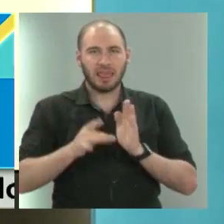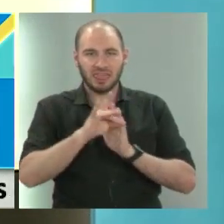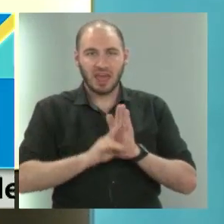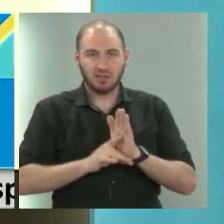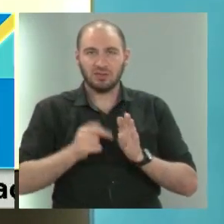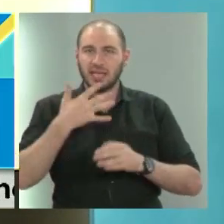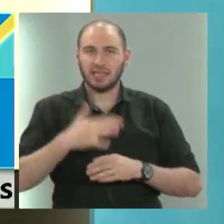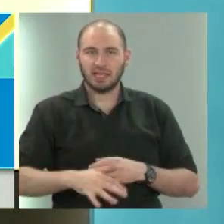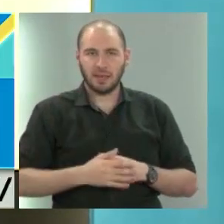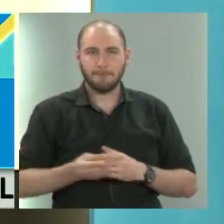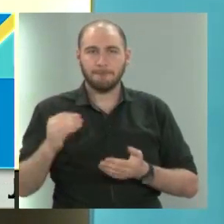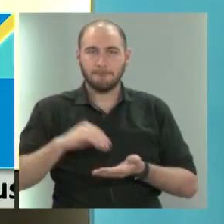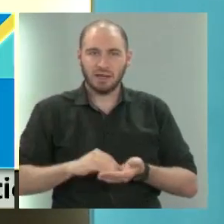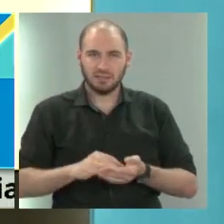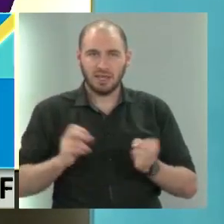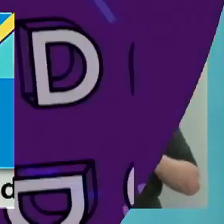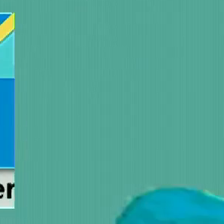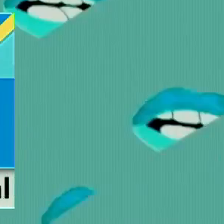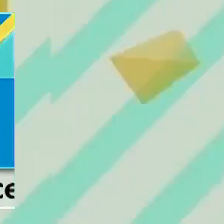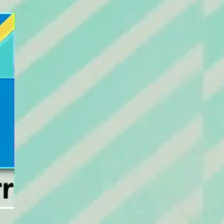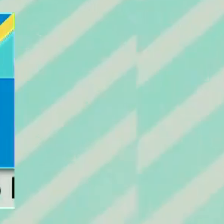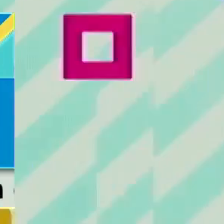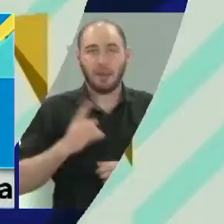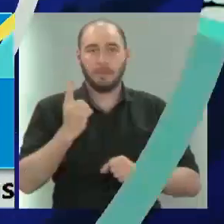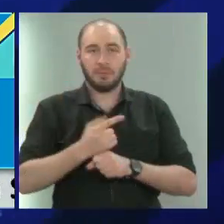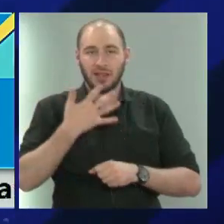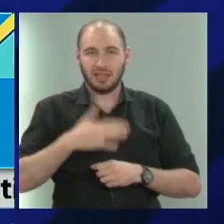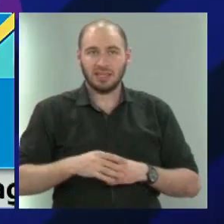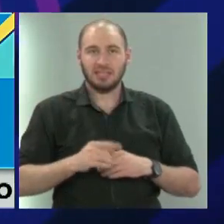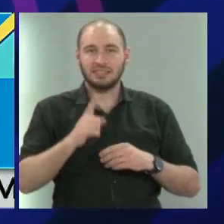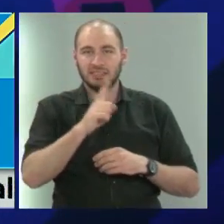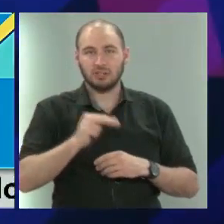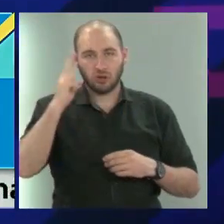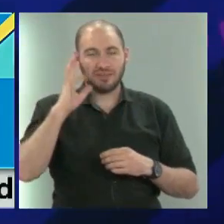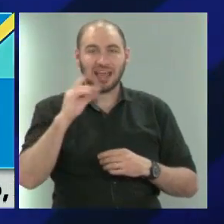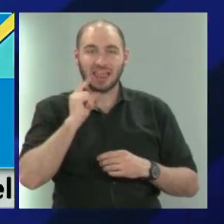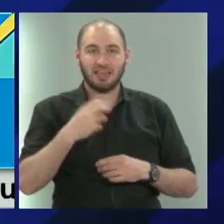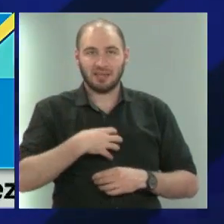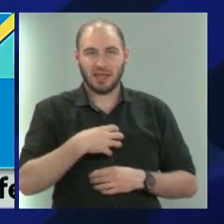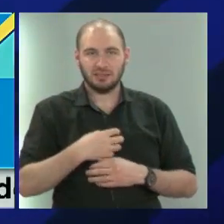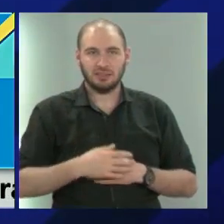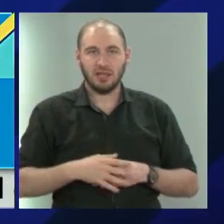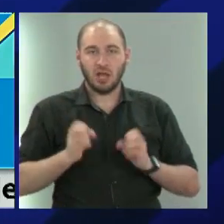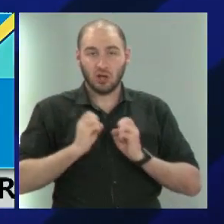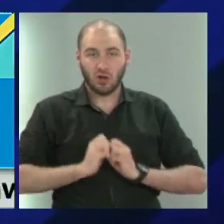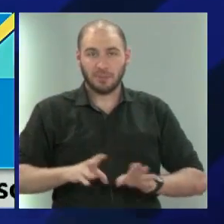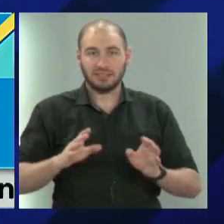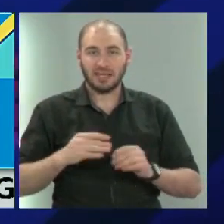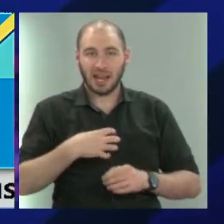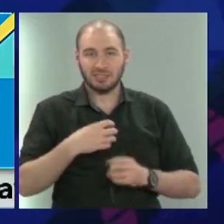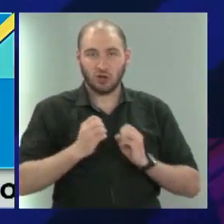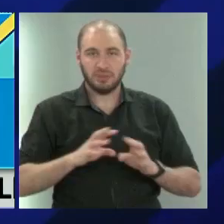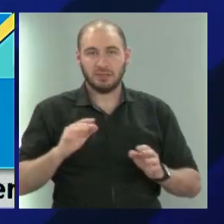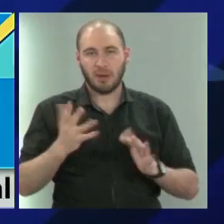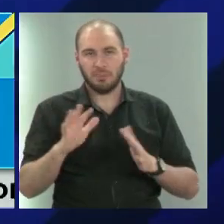tratar de entender un poco más acerca de esta novedad. Primero, entender que van a ser 190 días de clases. El inicio de las clases